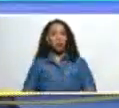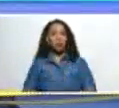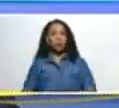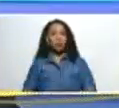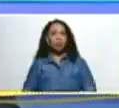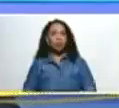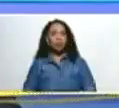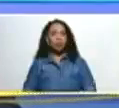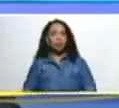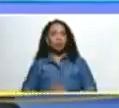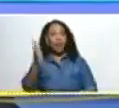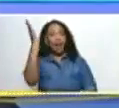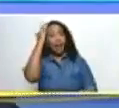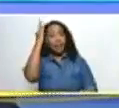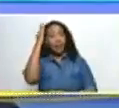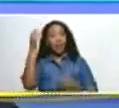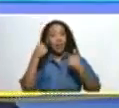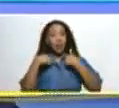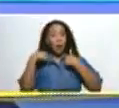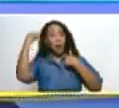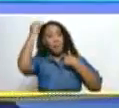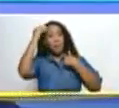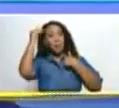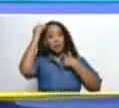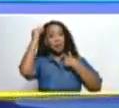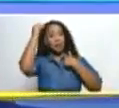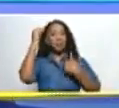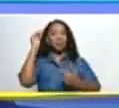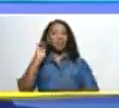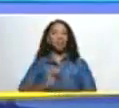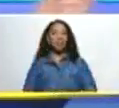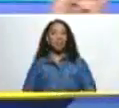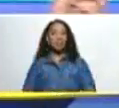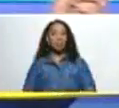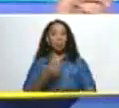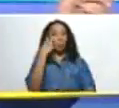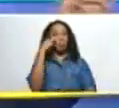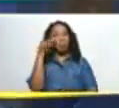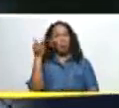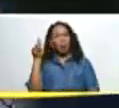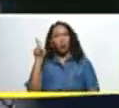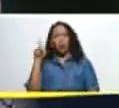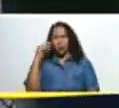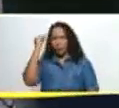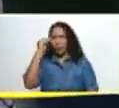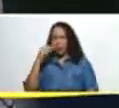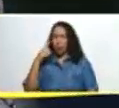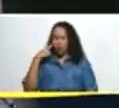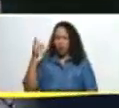Que sabe hasta lo que yo pienso. Me mira y voltea, estás pensando esto, ¿verdad?